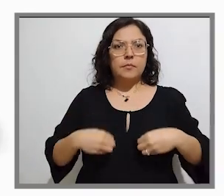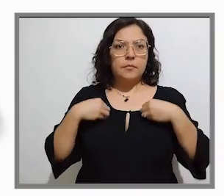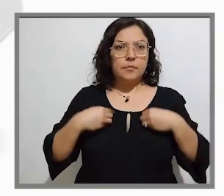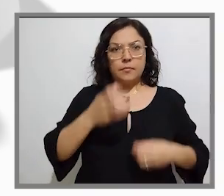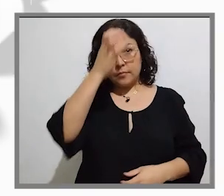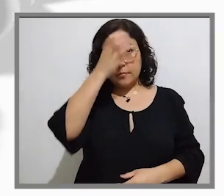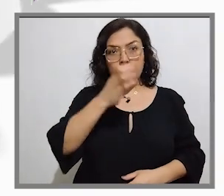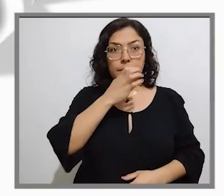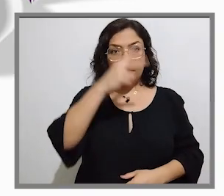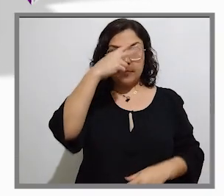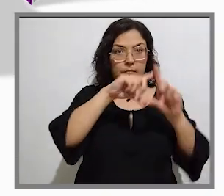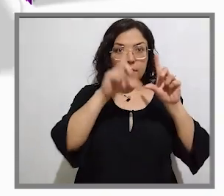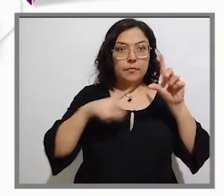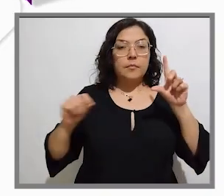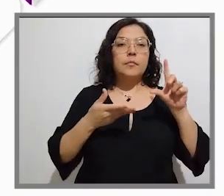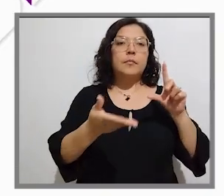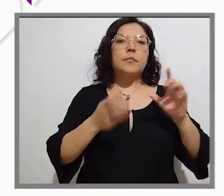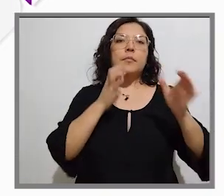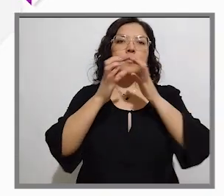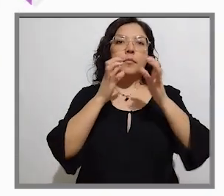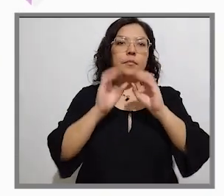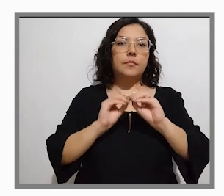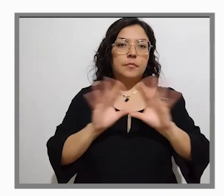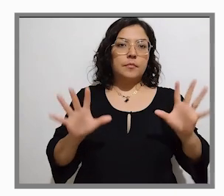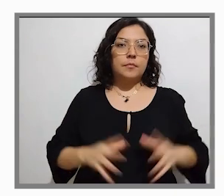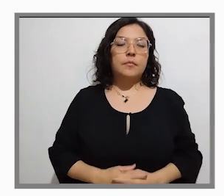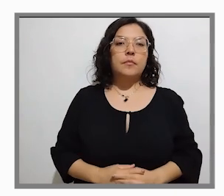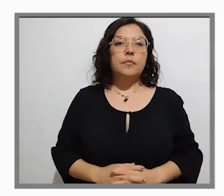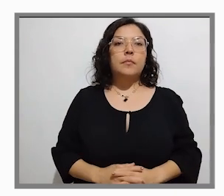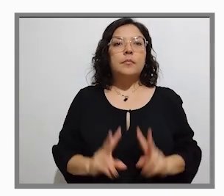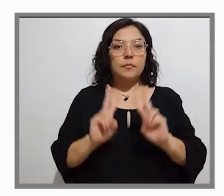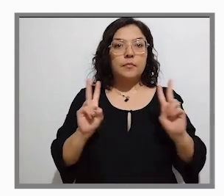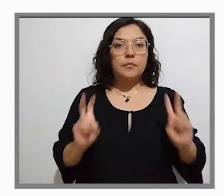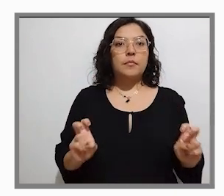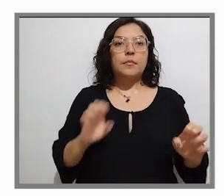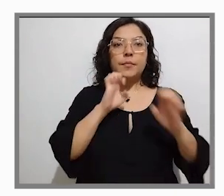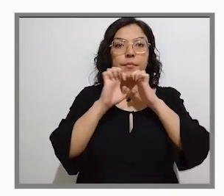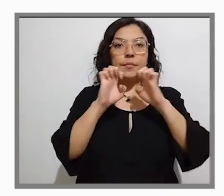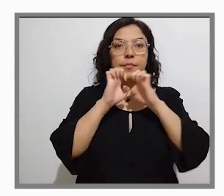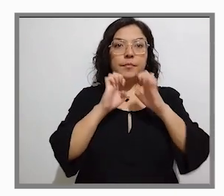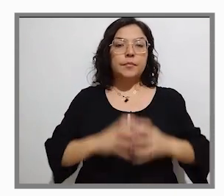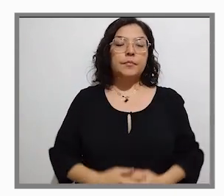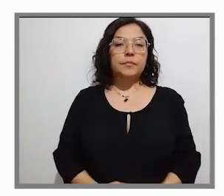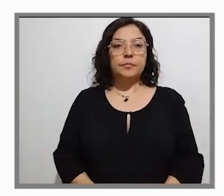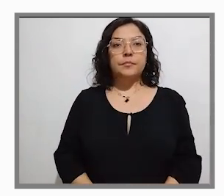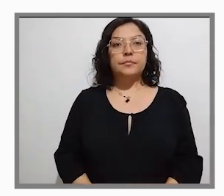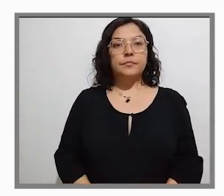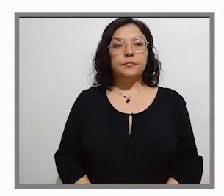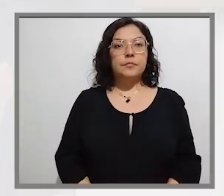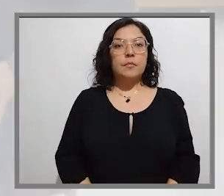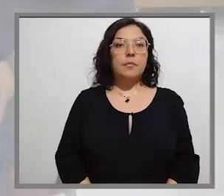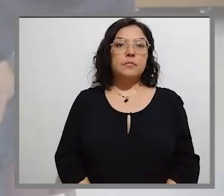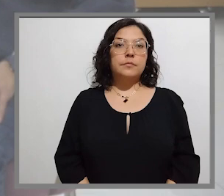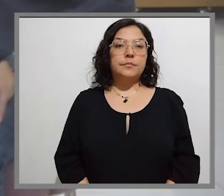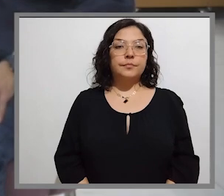vida democrática de Coahuila y de México en comunicación directa con usted. La entrevista.